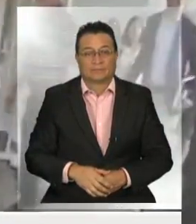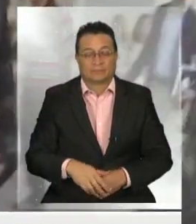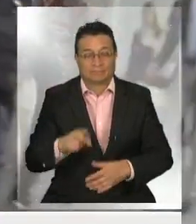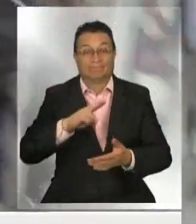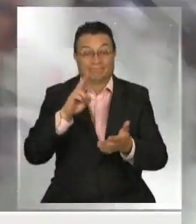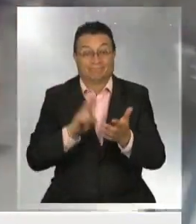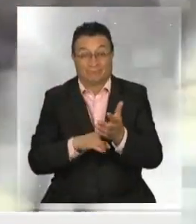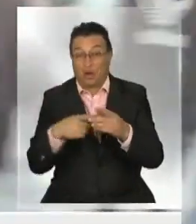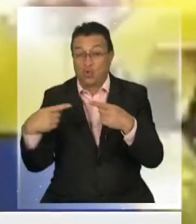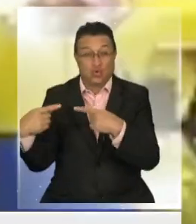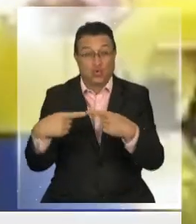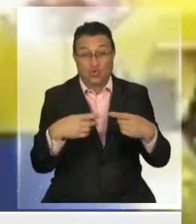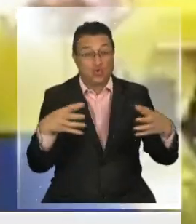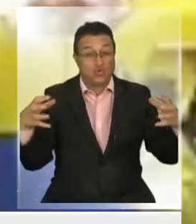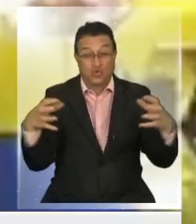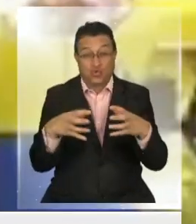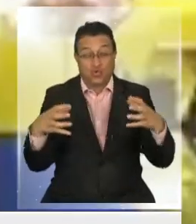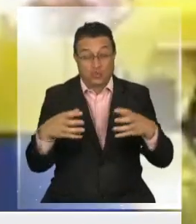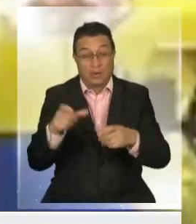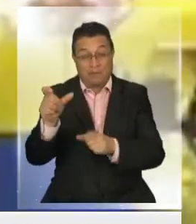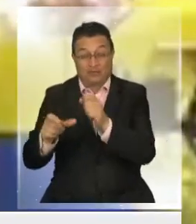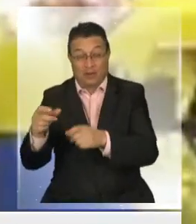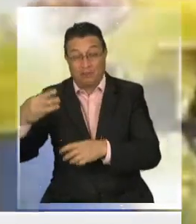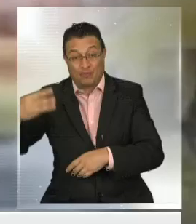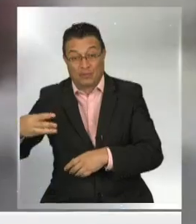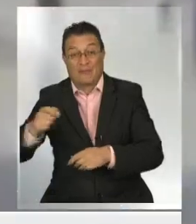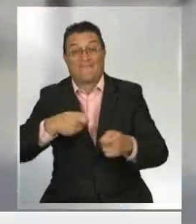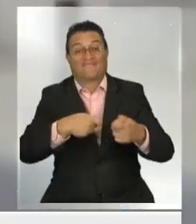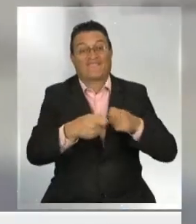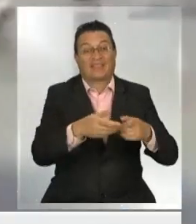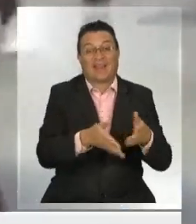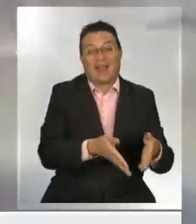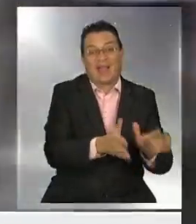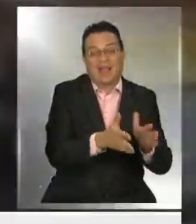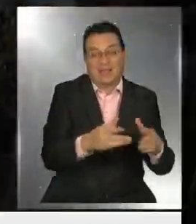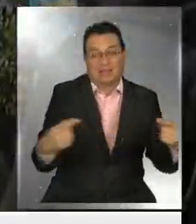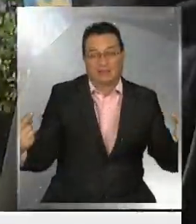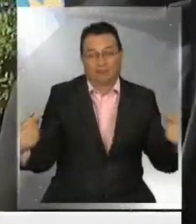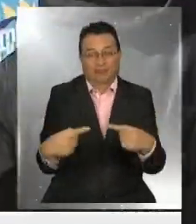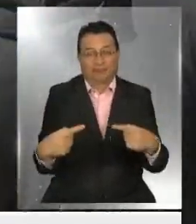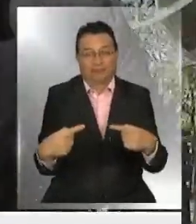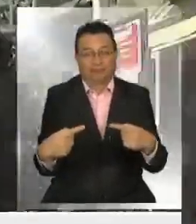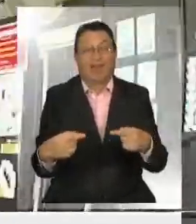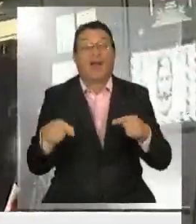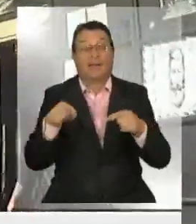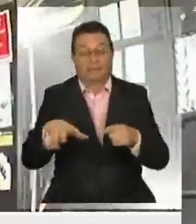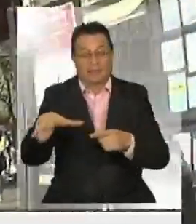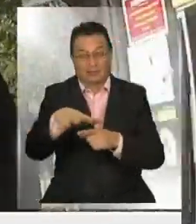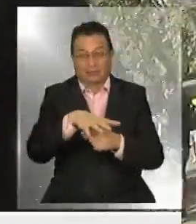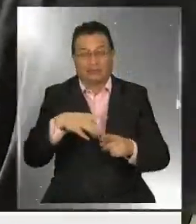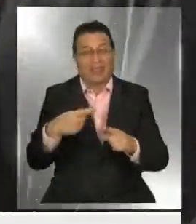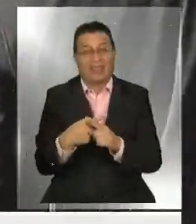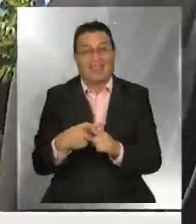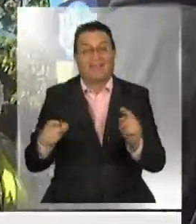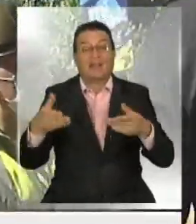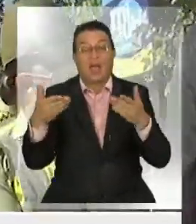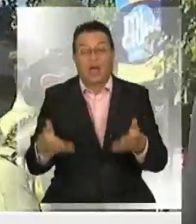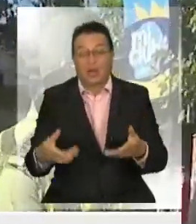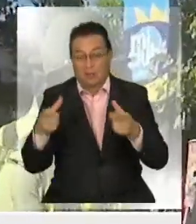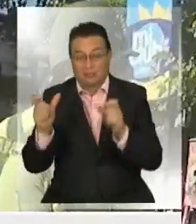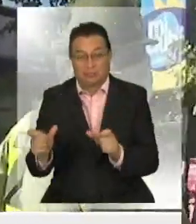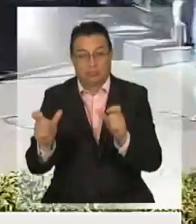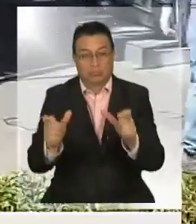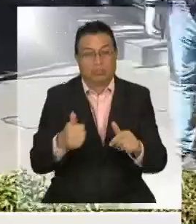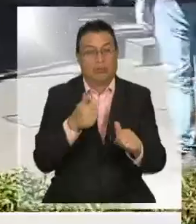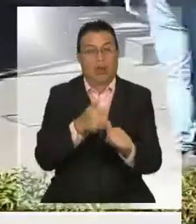Verdaderas batallas campales entre personal municipal y vendedores ambulantes. Situación que contrasta con las actuales fiscalizaciones